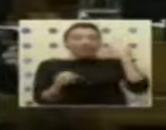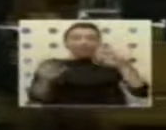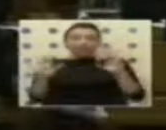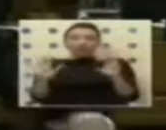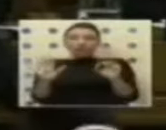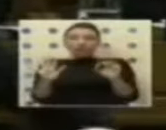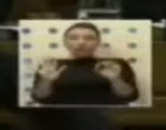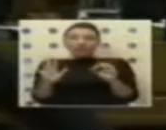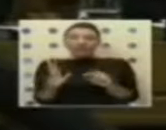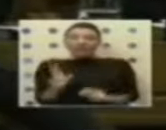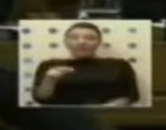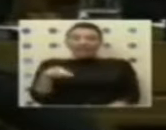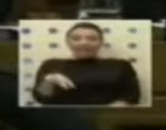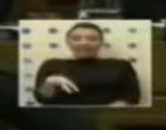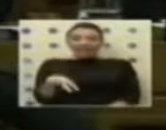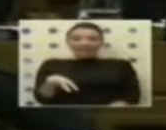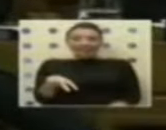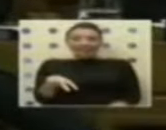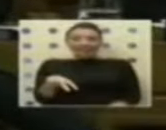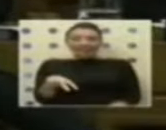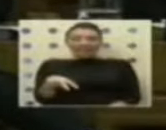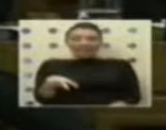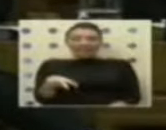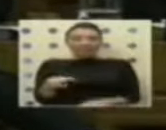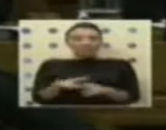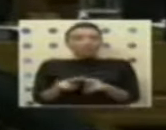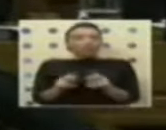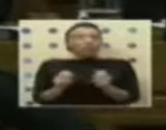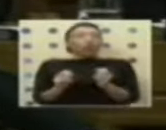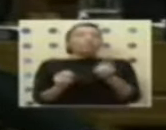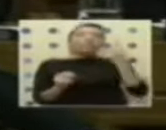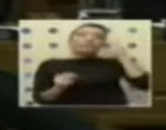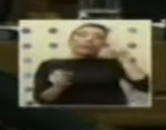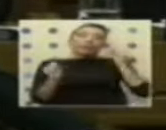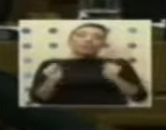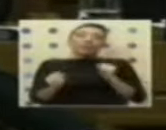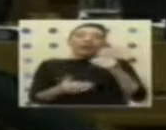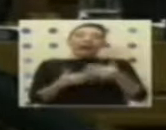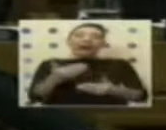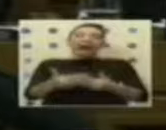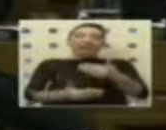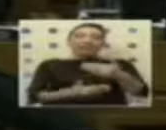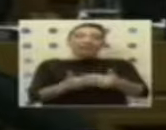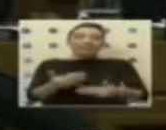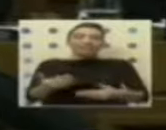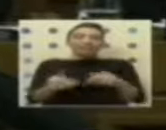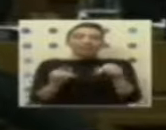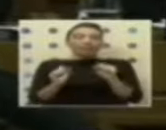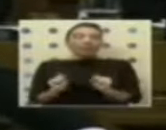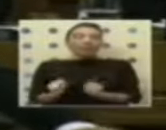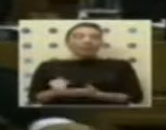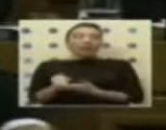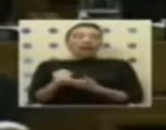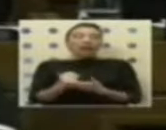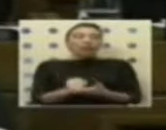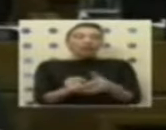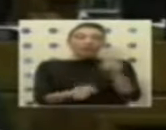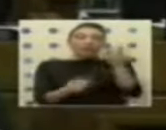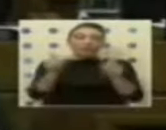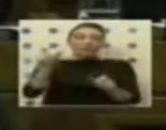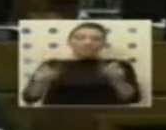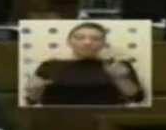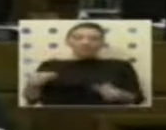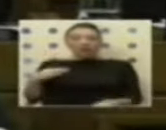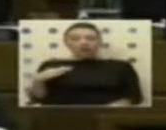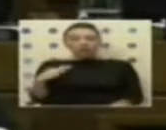que Renovación Nacional articuló con el objeto de poder avanzar en esa materia y poder ayudar a la gente, a los